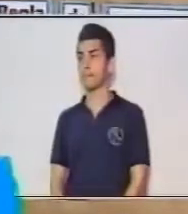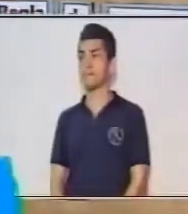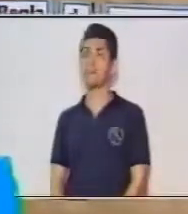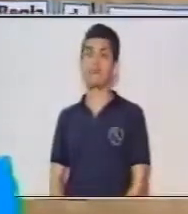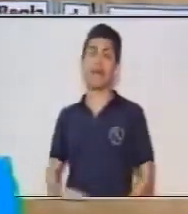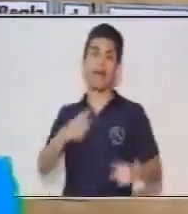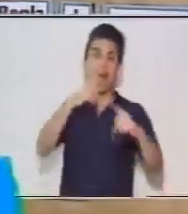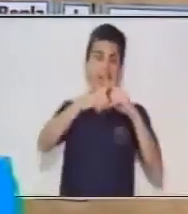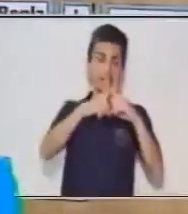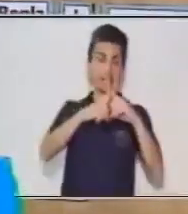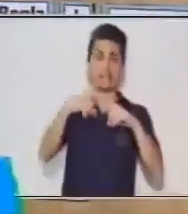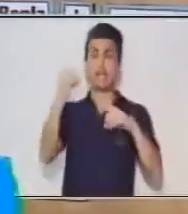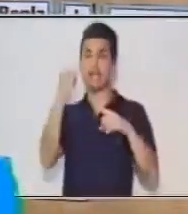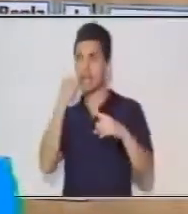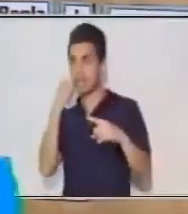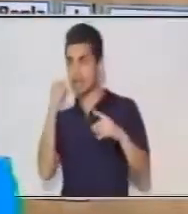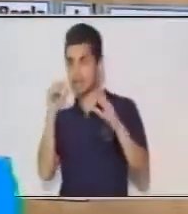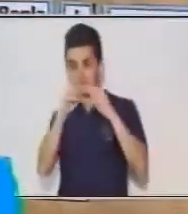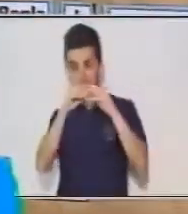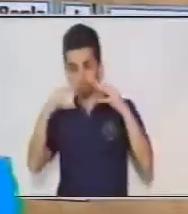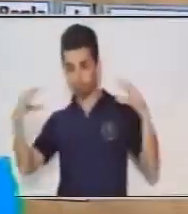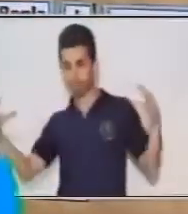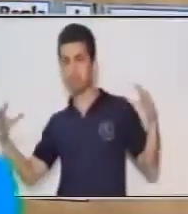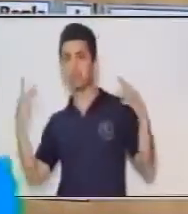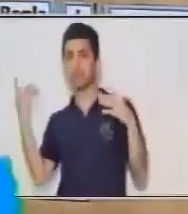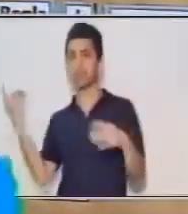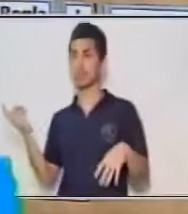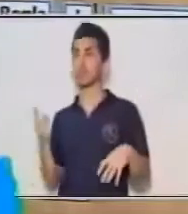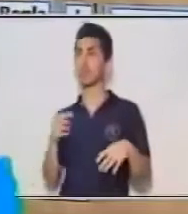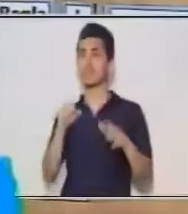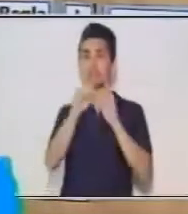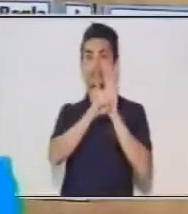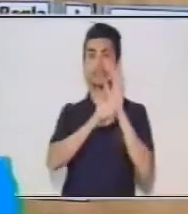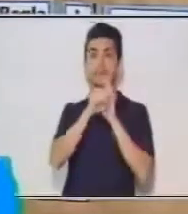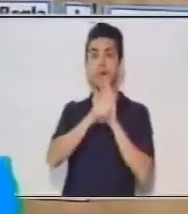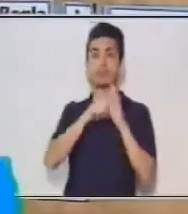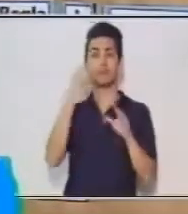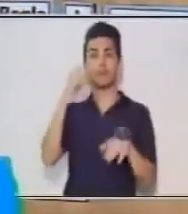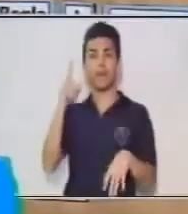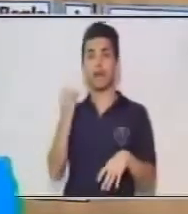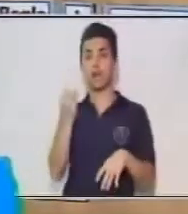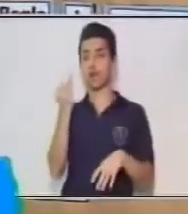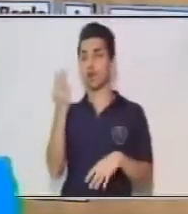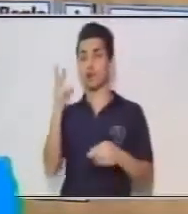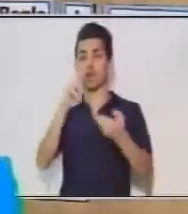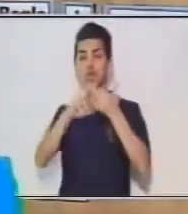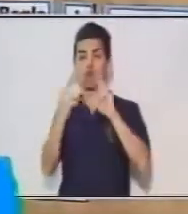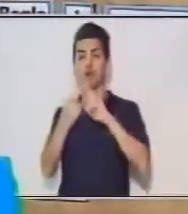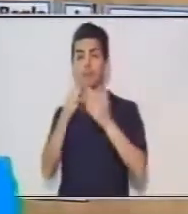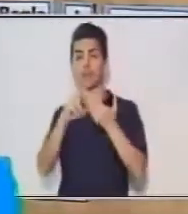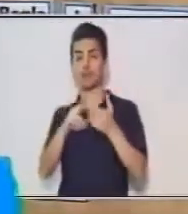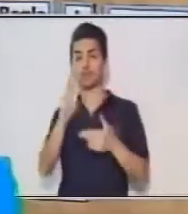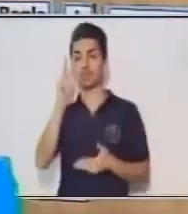un palito. Esta sería nuestra simbología en números romanos de